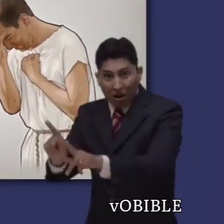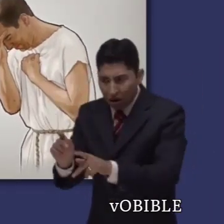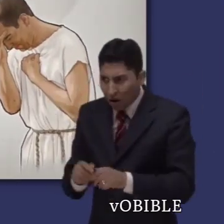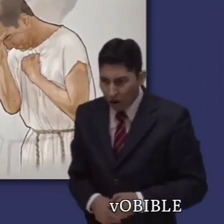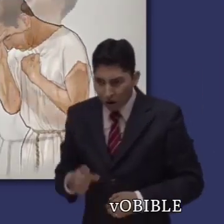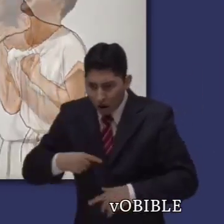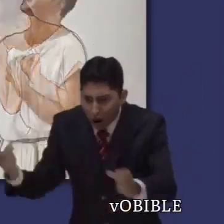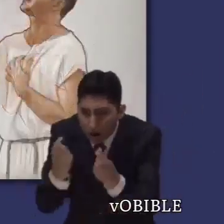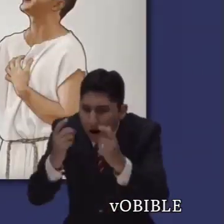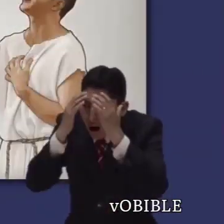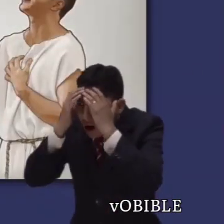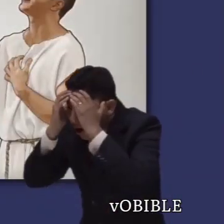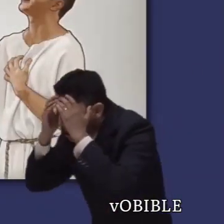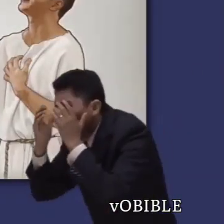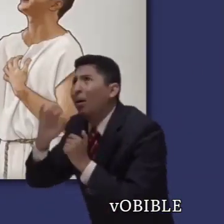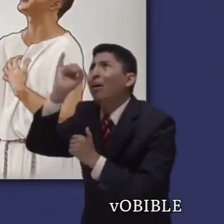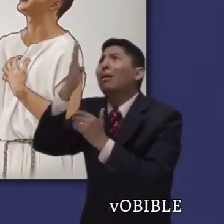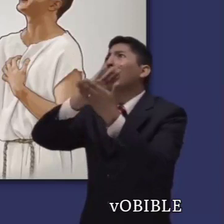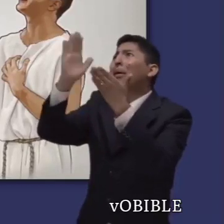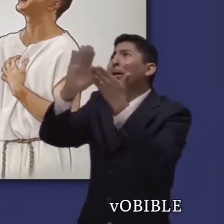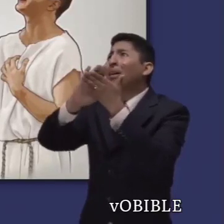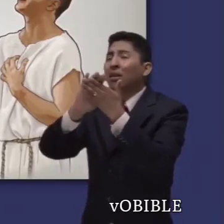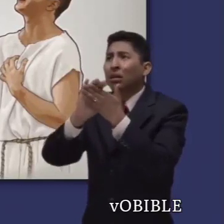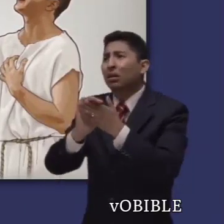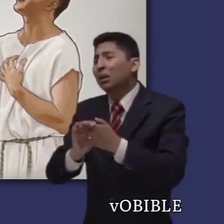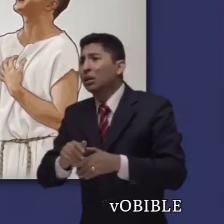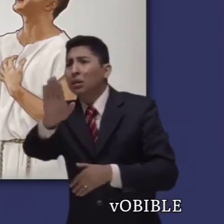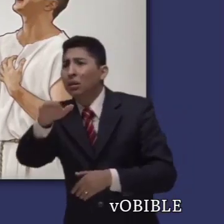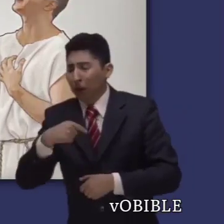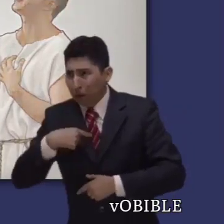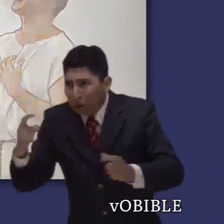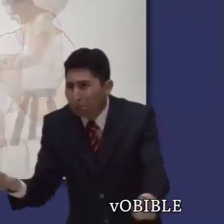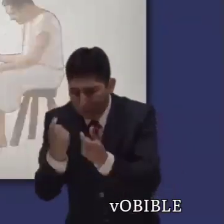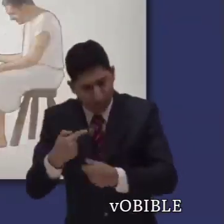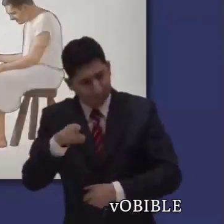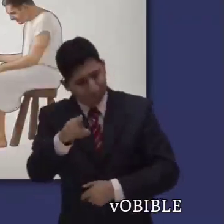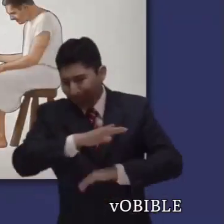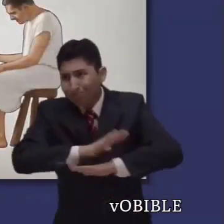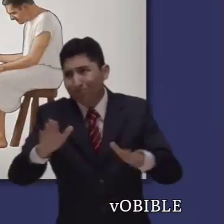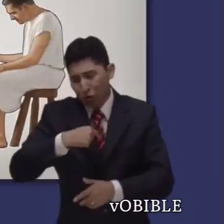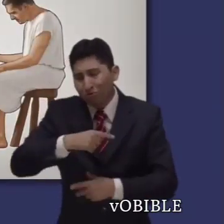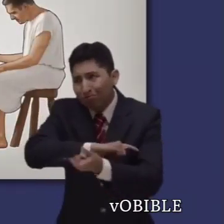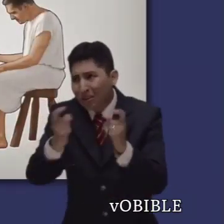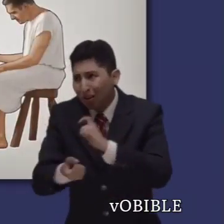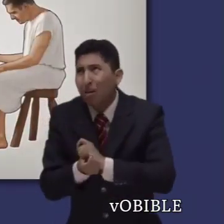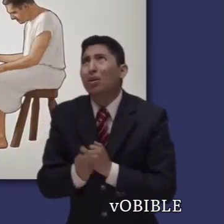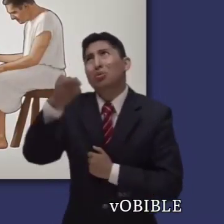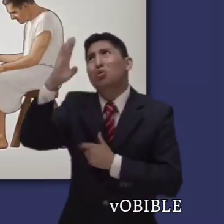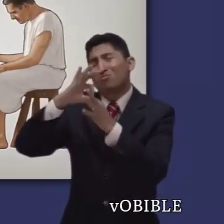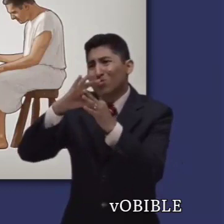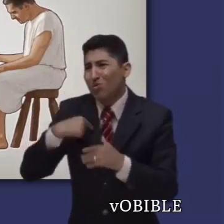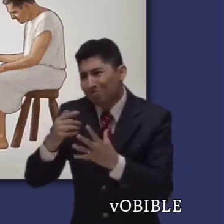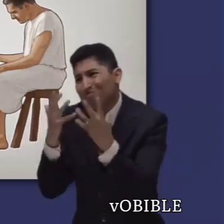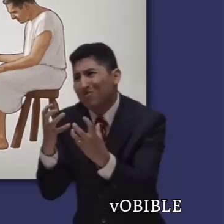Una persona siente tristeza piadosa cuando ve su mala conducta como un pecado contra Dios. Eso hace que busque su perdón y